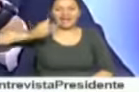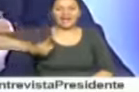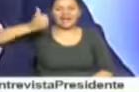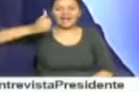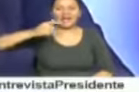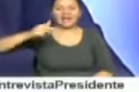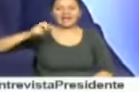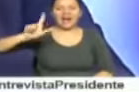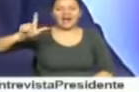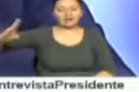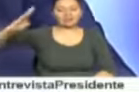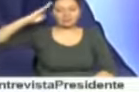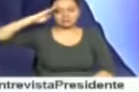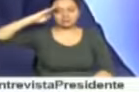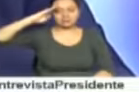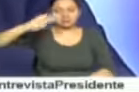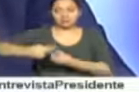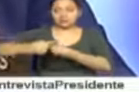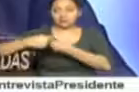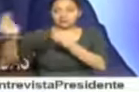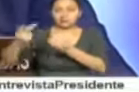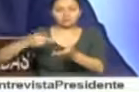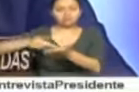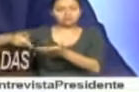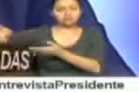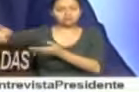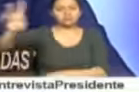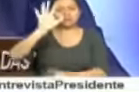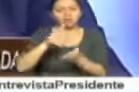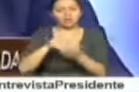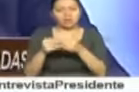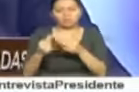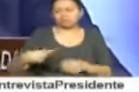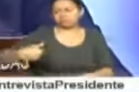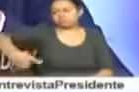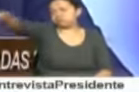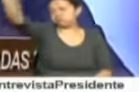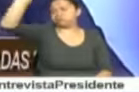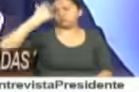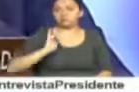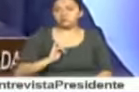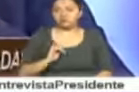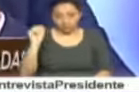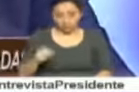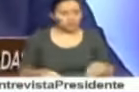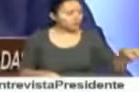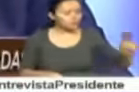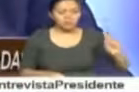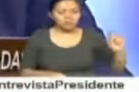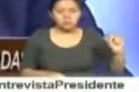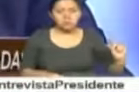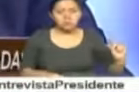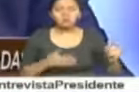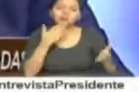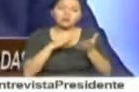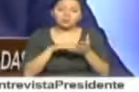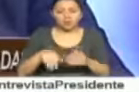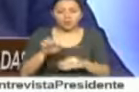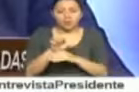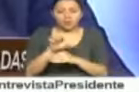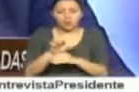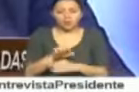va a tener una pensión de general. ¿Qué tiene que ver con eso? ¿Cómo es posible que un país como Ecuador, donde 2/3 partes de los adultos mayores no tienen